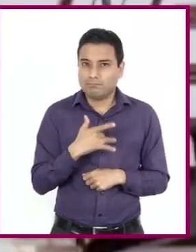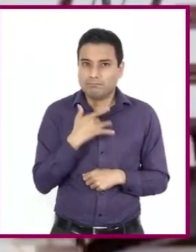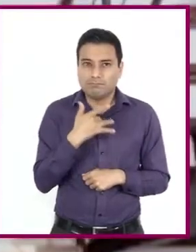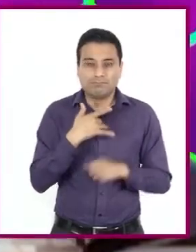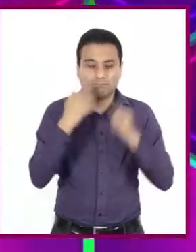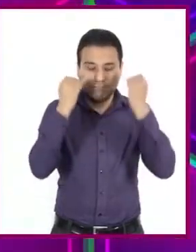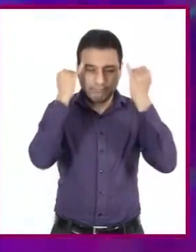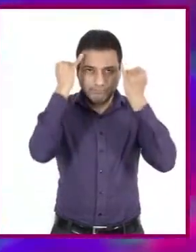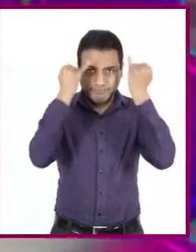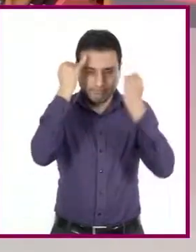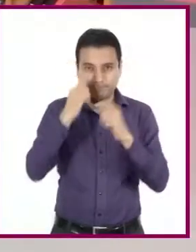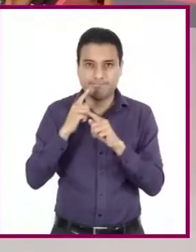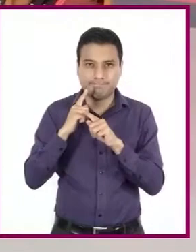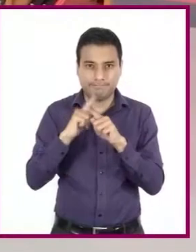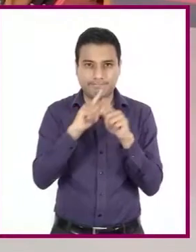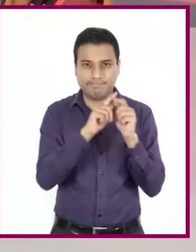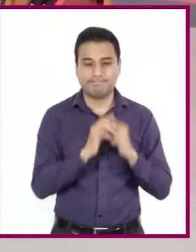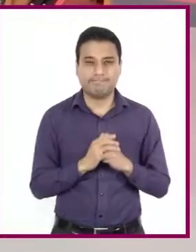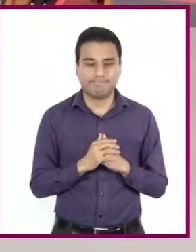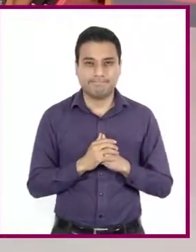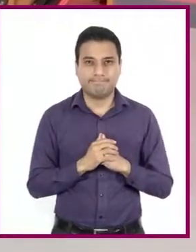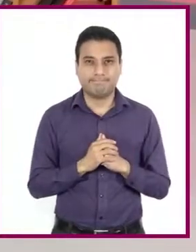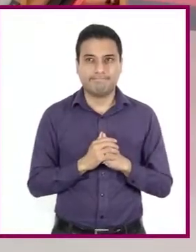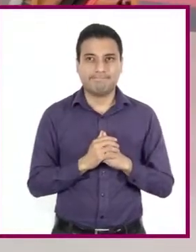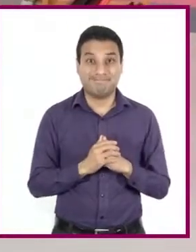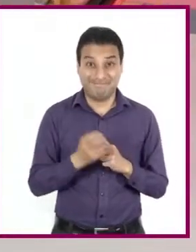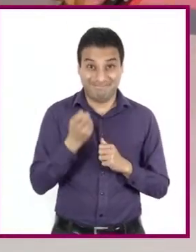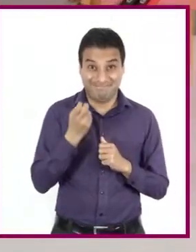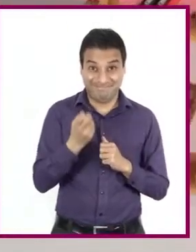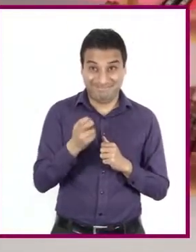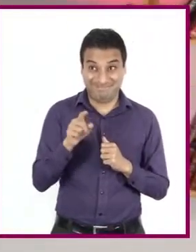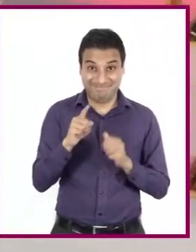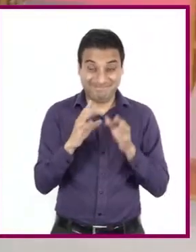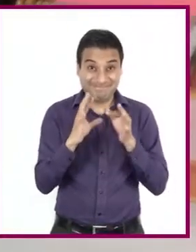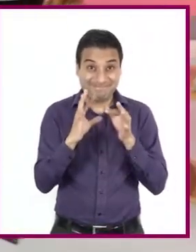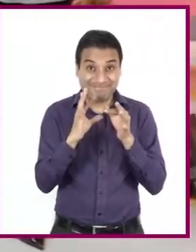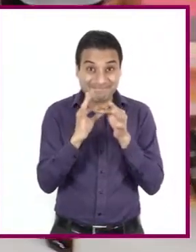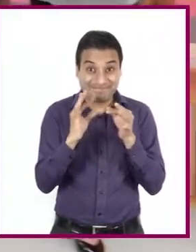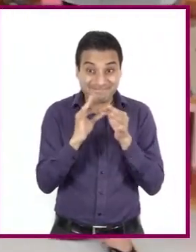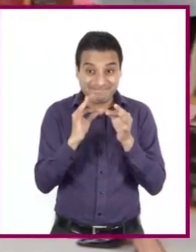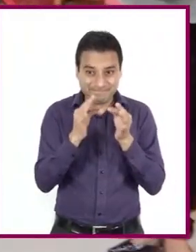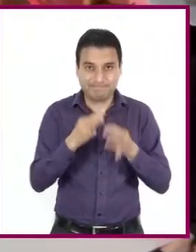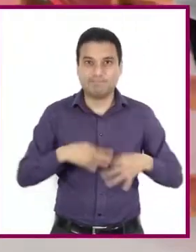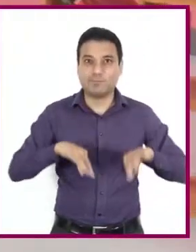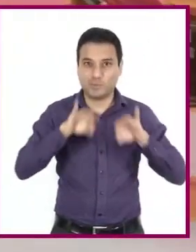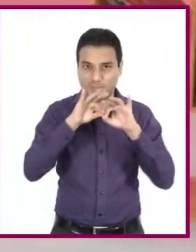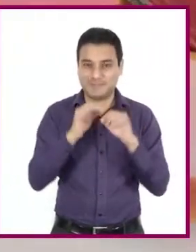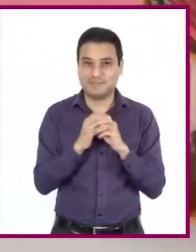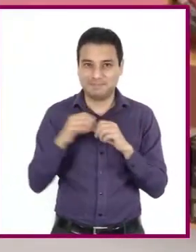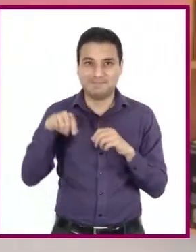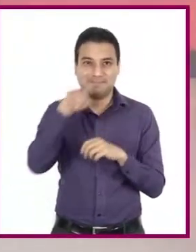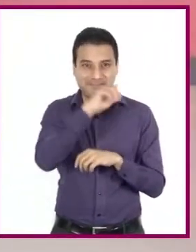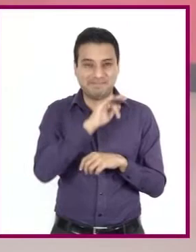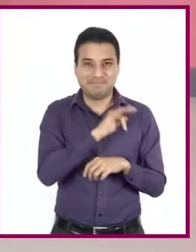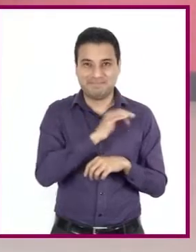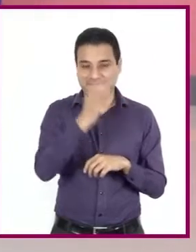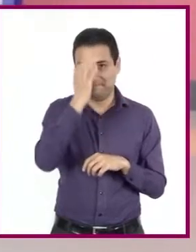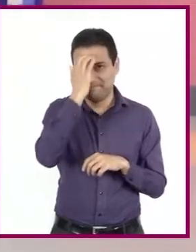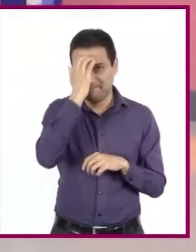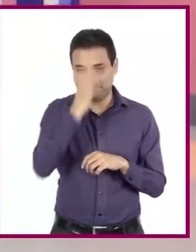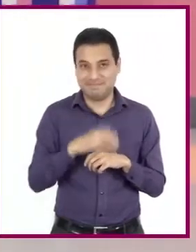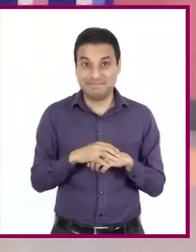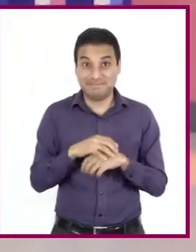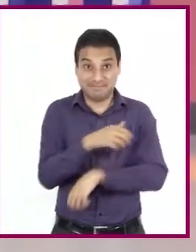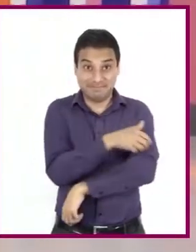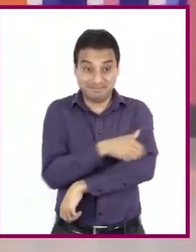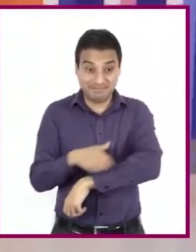imaginaciones distintas. Esto que nos dijo la doctora Garone es muy importante, porque así entendemos que el uso de las familias